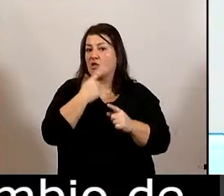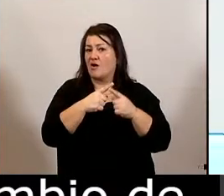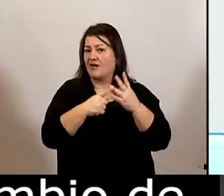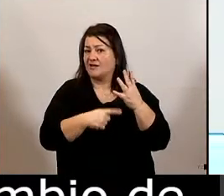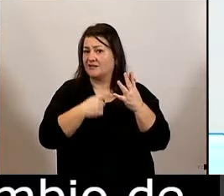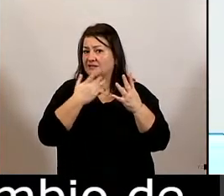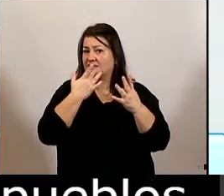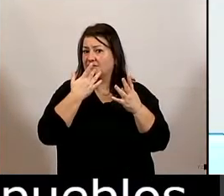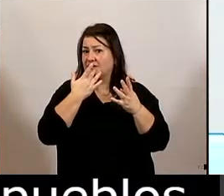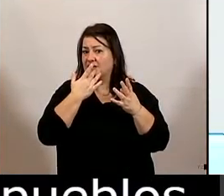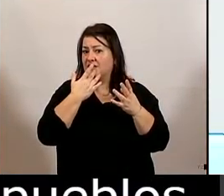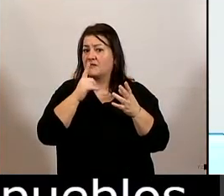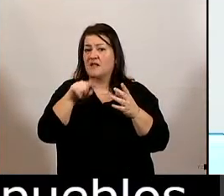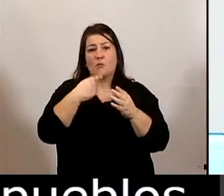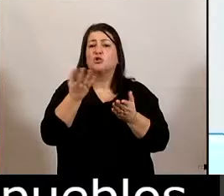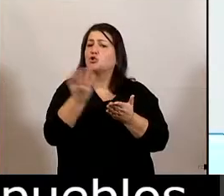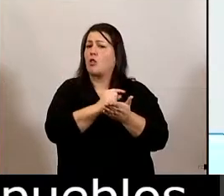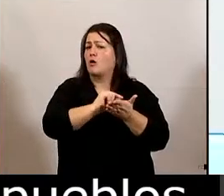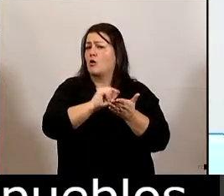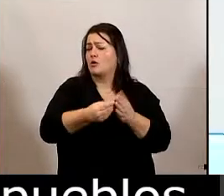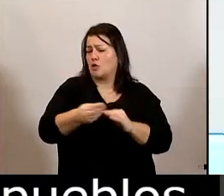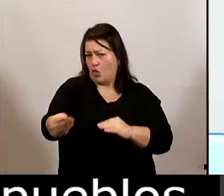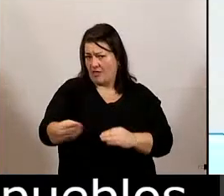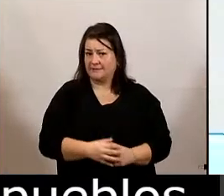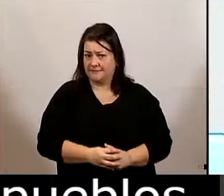la reseña le van a pasar todos los pueblos.